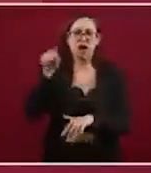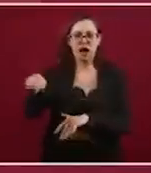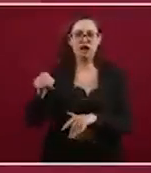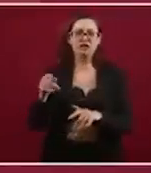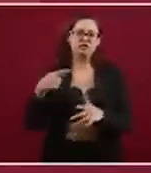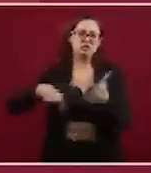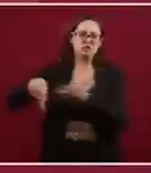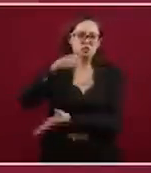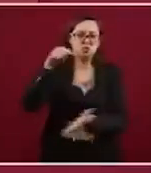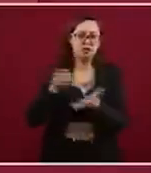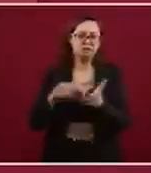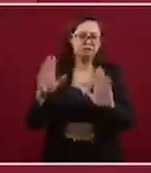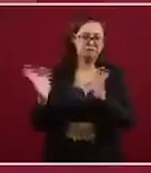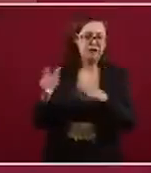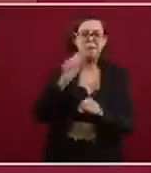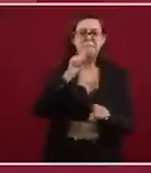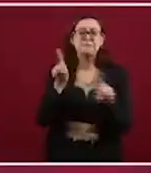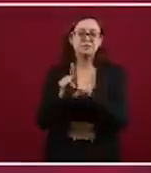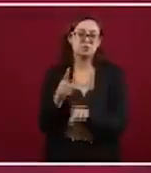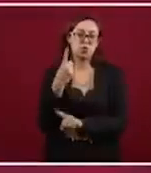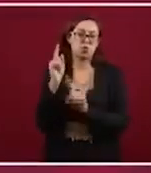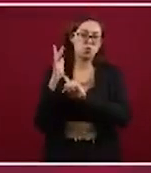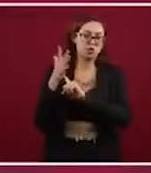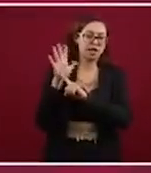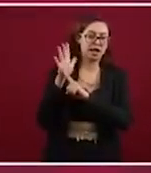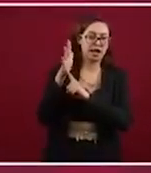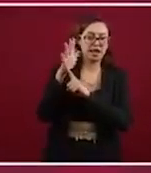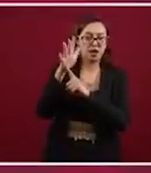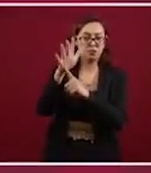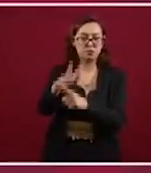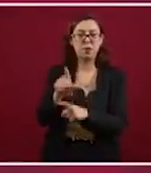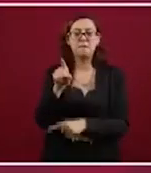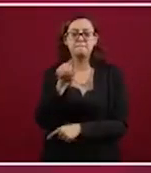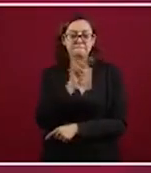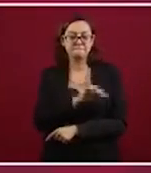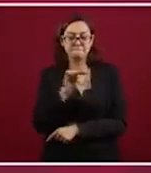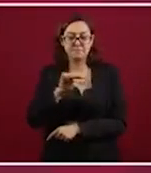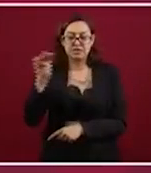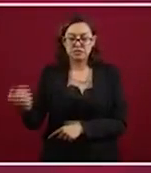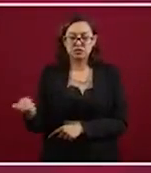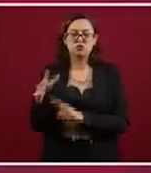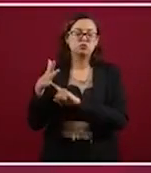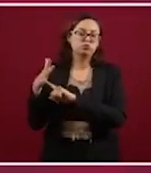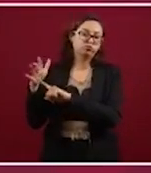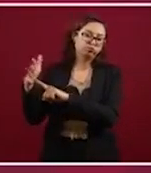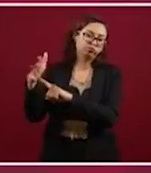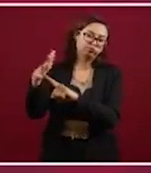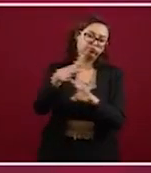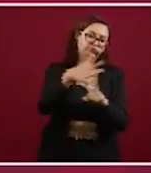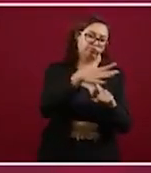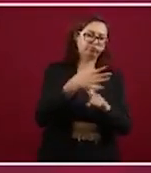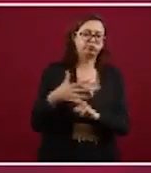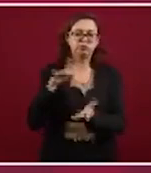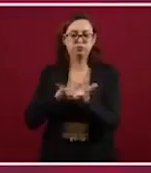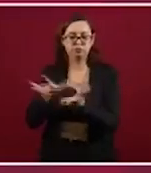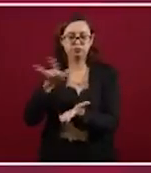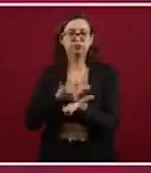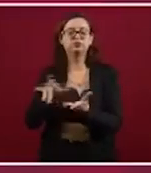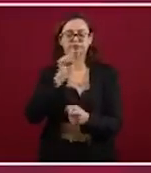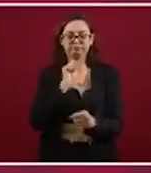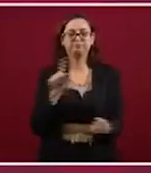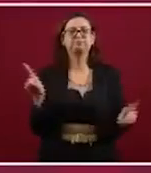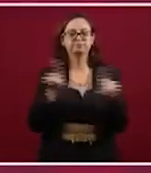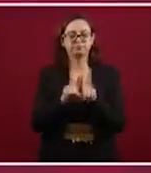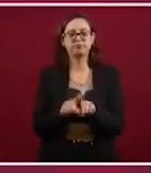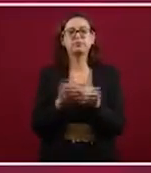fue la emboscada y también un helicóptero que teníamos en Michoacán realizando apoyo a las